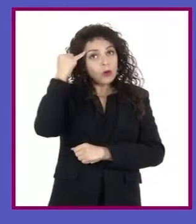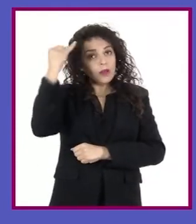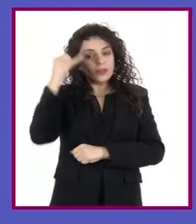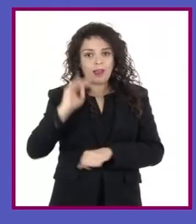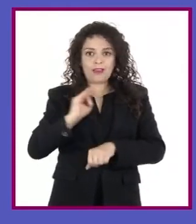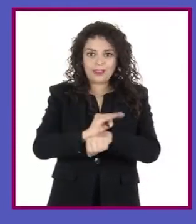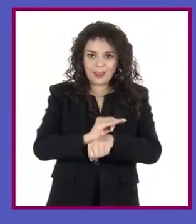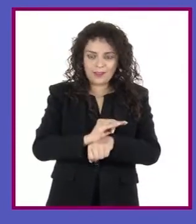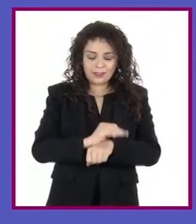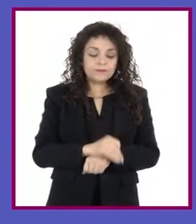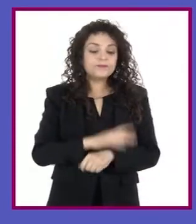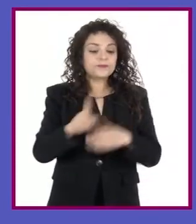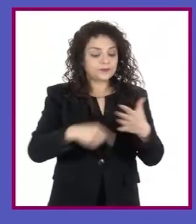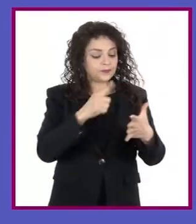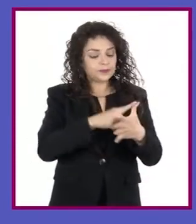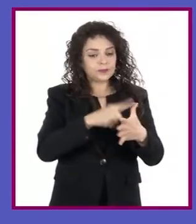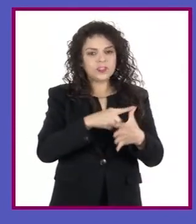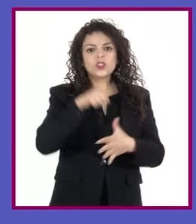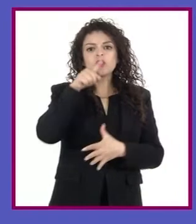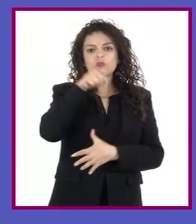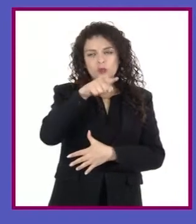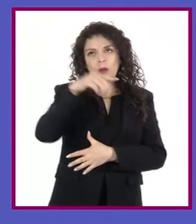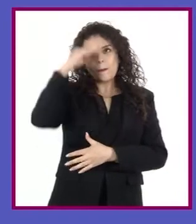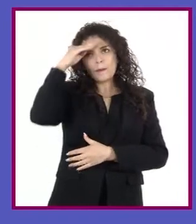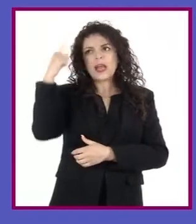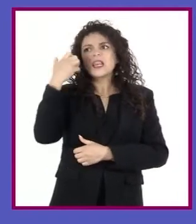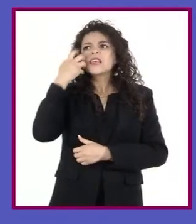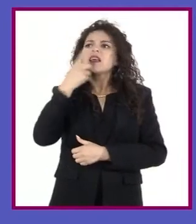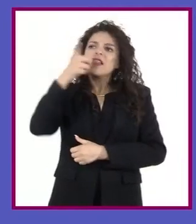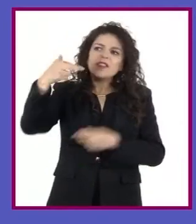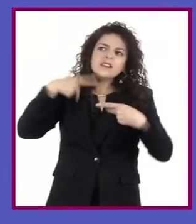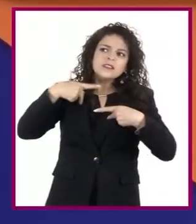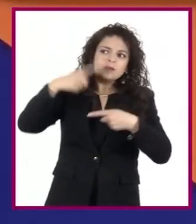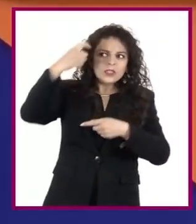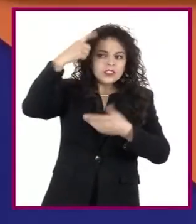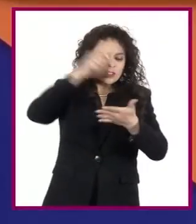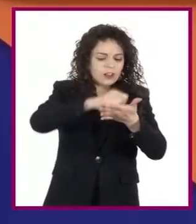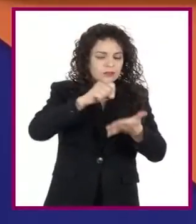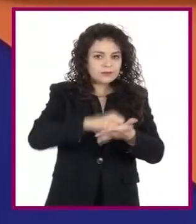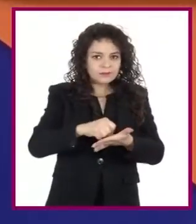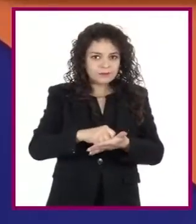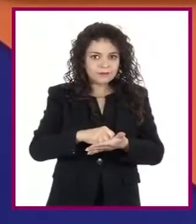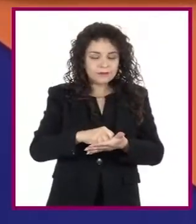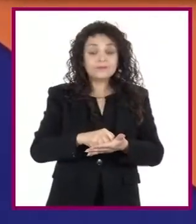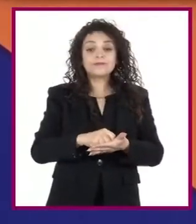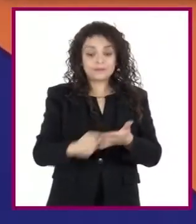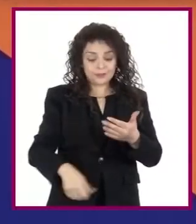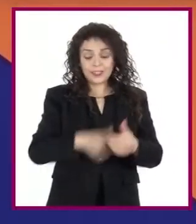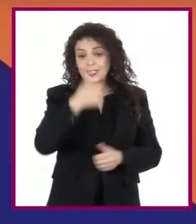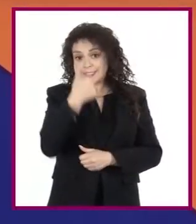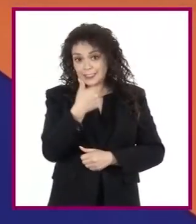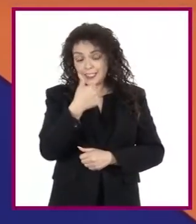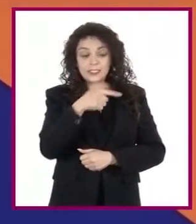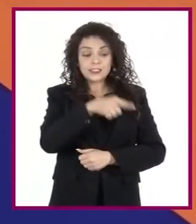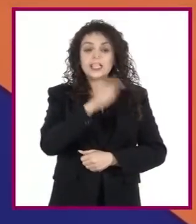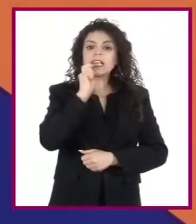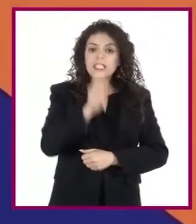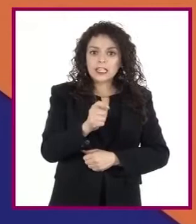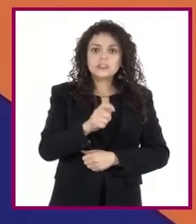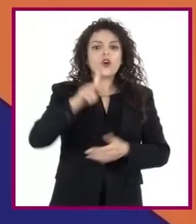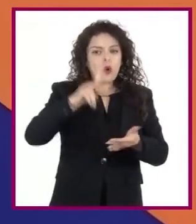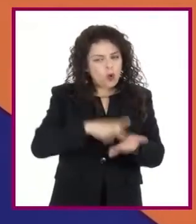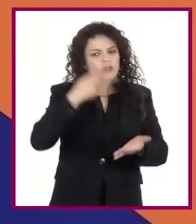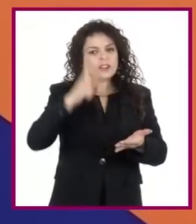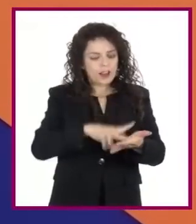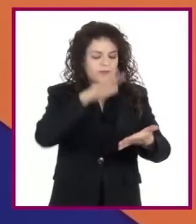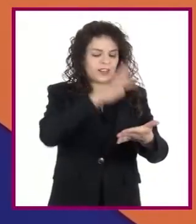qué quiso decir el autor. 6. Relee los textos. Vaya que los aspectos señalados me sirven para